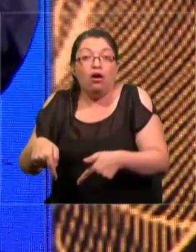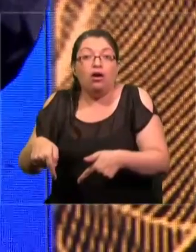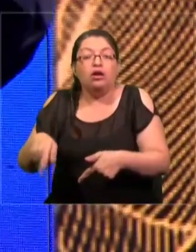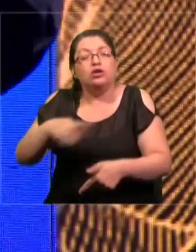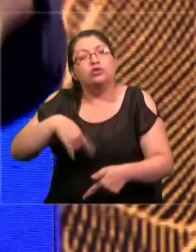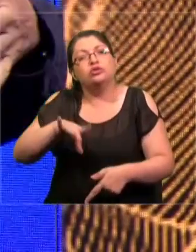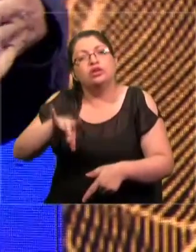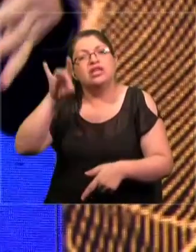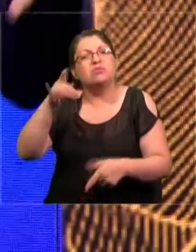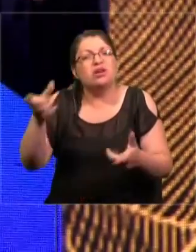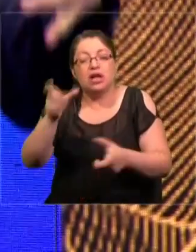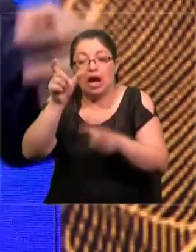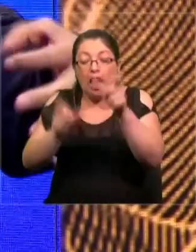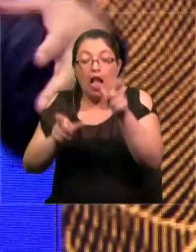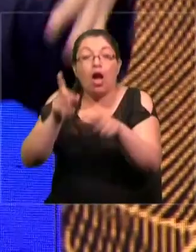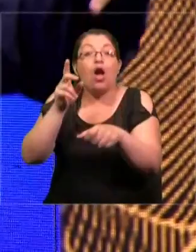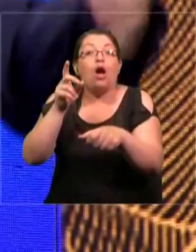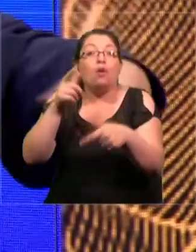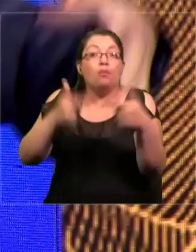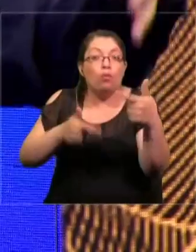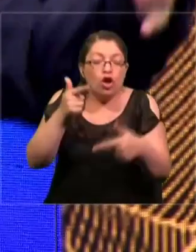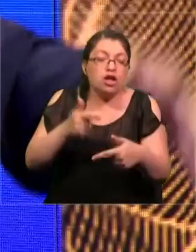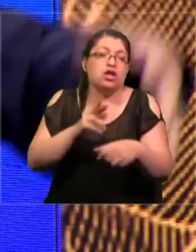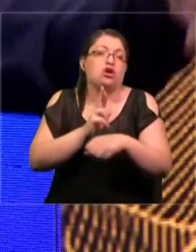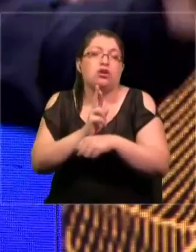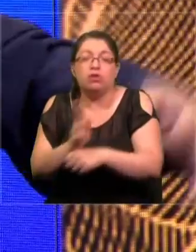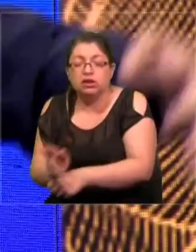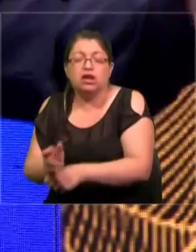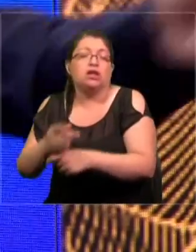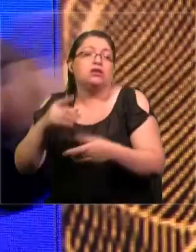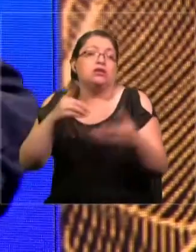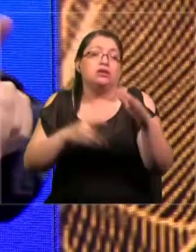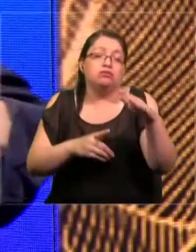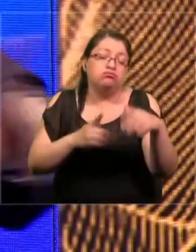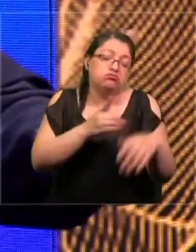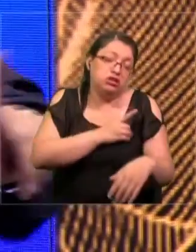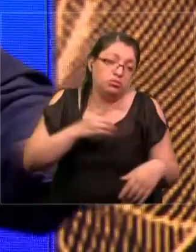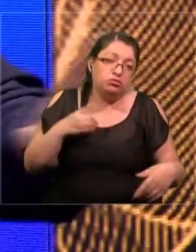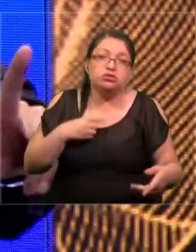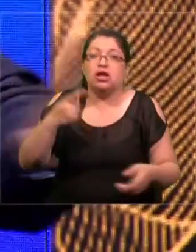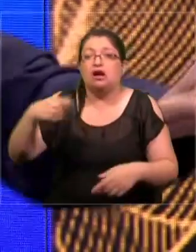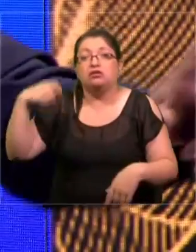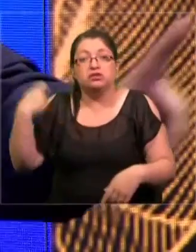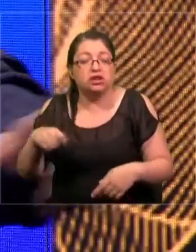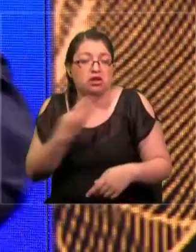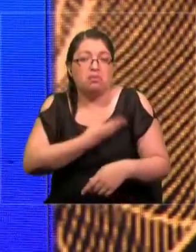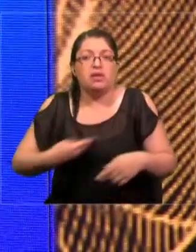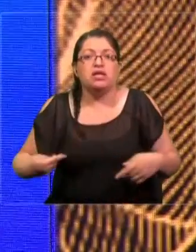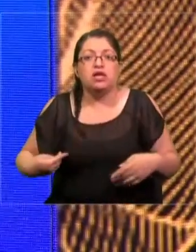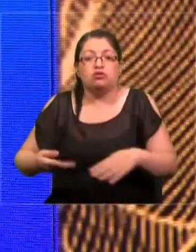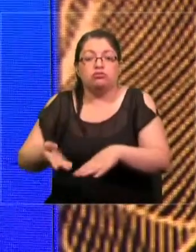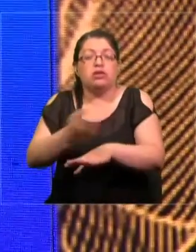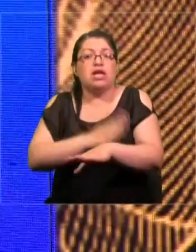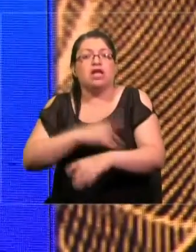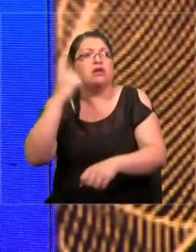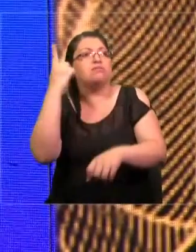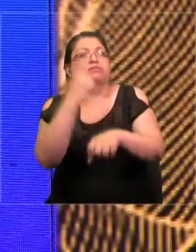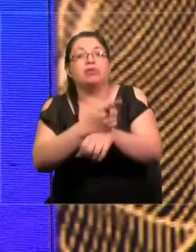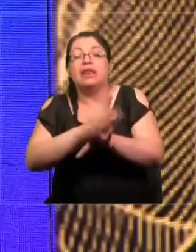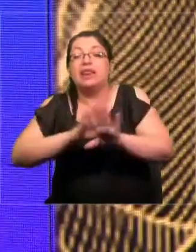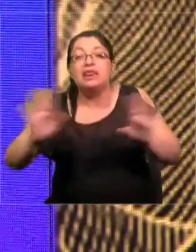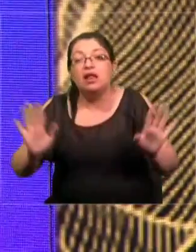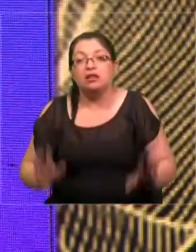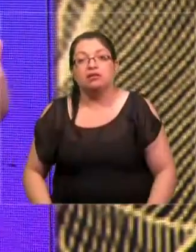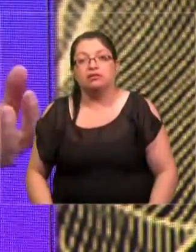eligiendo políticos, representantes, senadores, diputados, presidentes, sin mandato previo. Eso